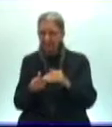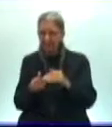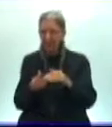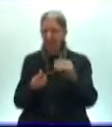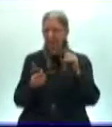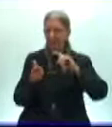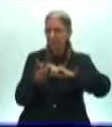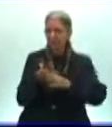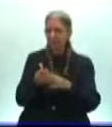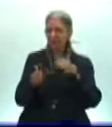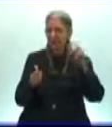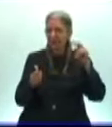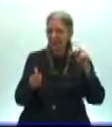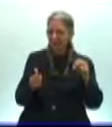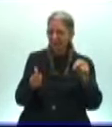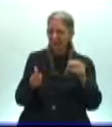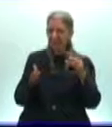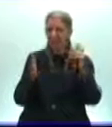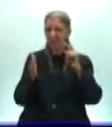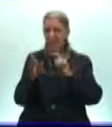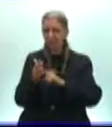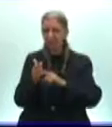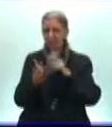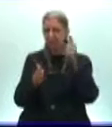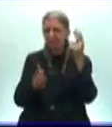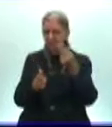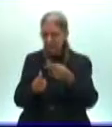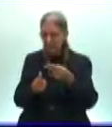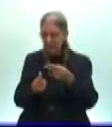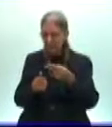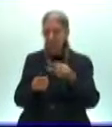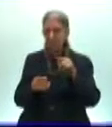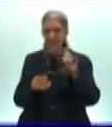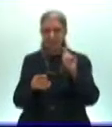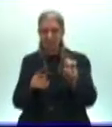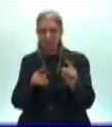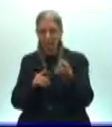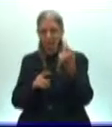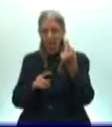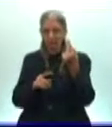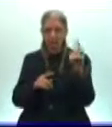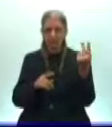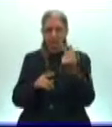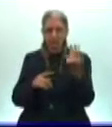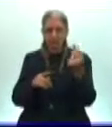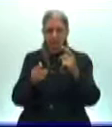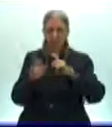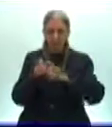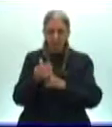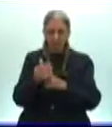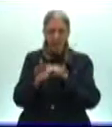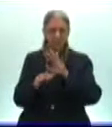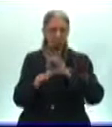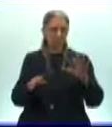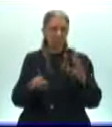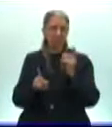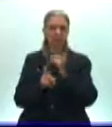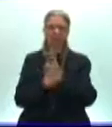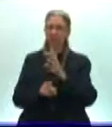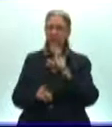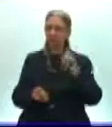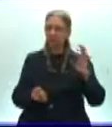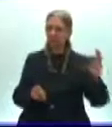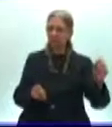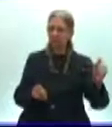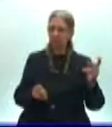N y el punto P. Y con la pendiente y uno de los dos puntos ya estaríamos encontrando la ecuación. Con esos